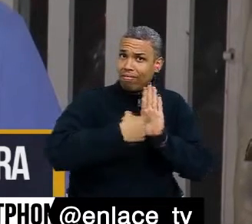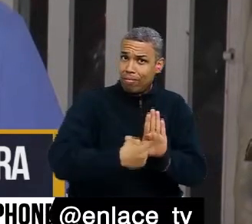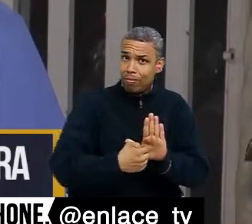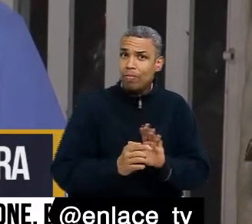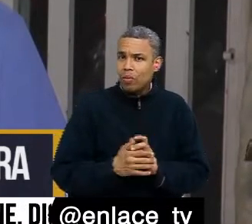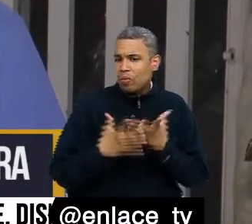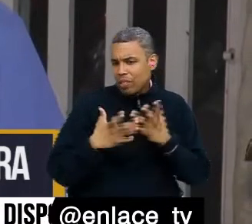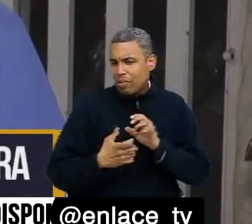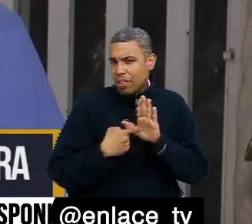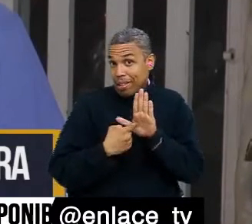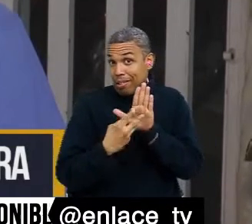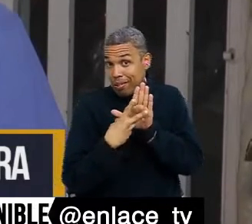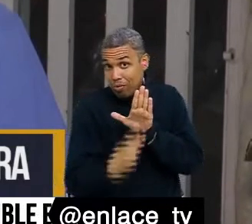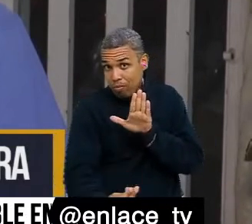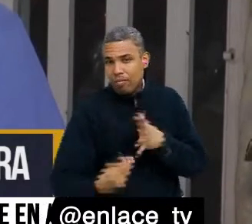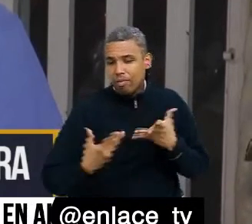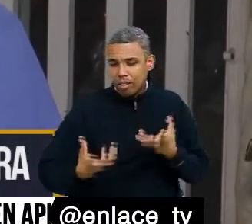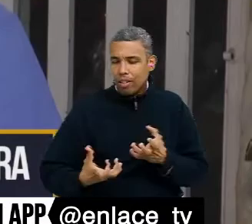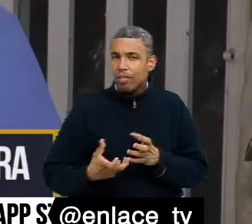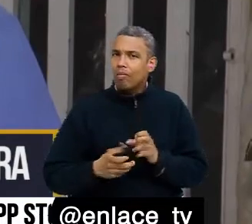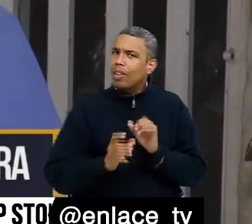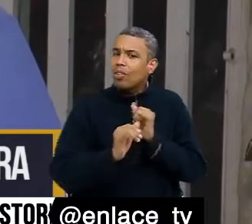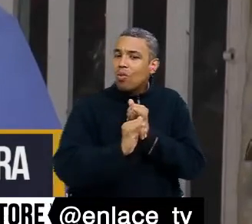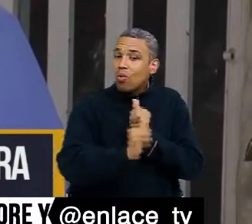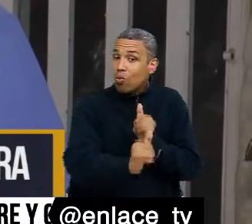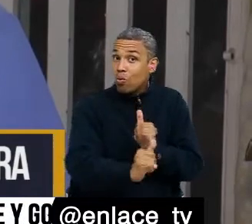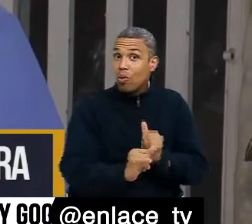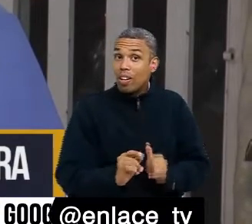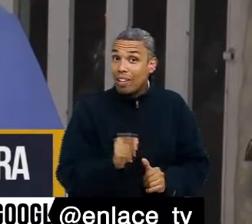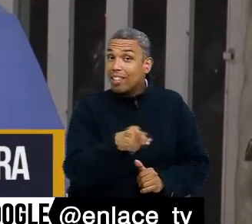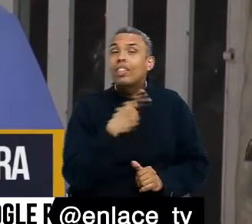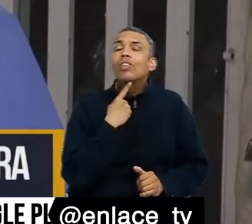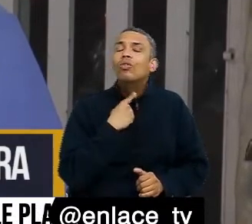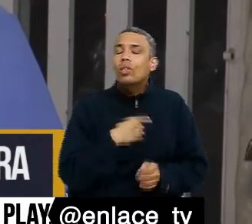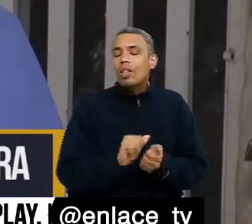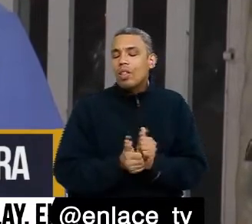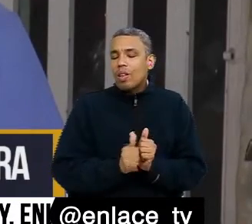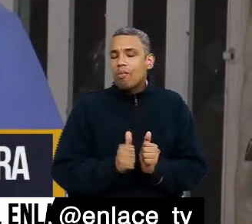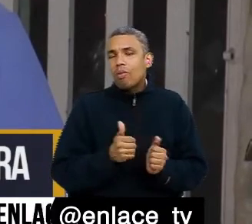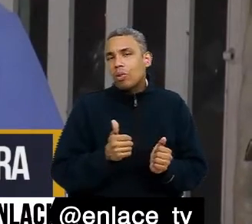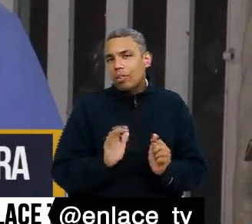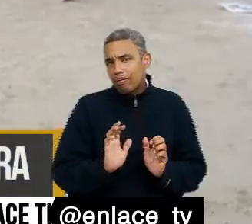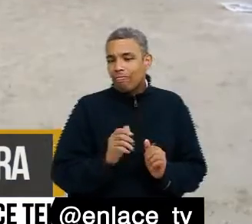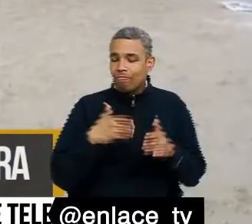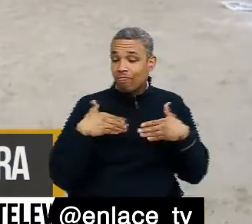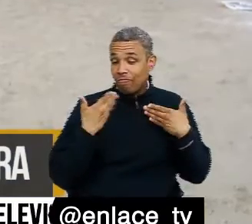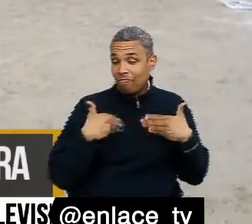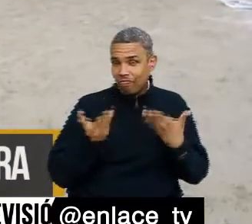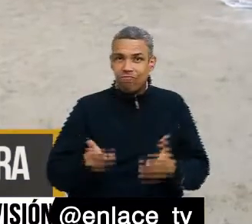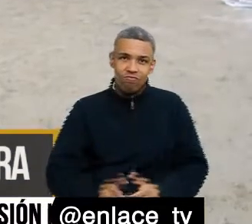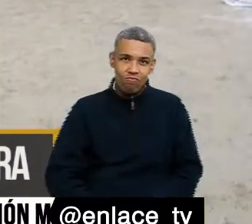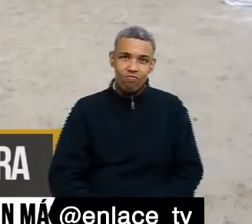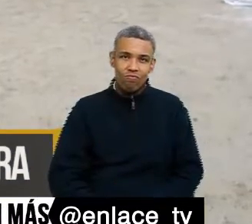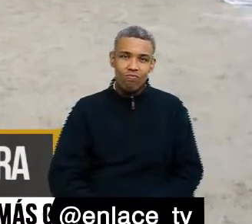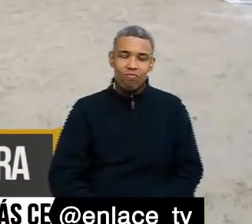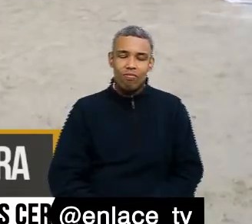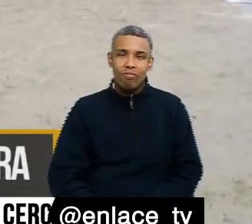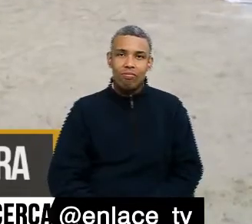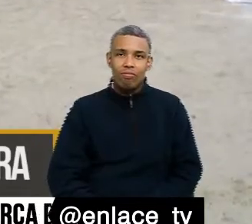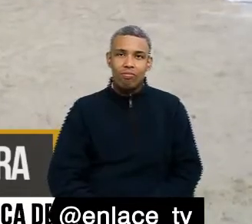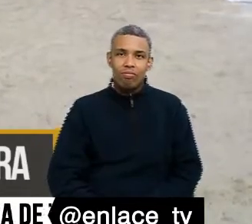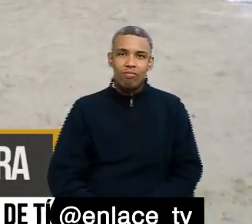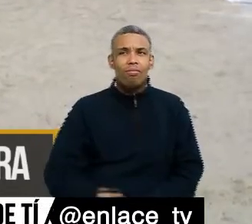y que ellas les gusta el deporte y que Claudia haya tomado esto en serio. Para mí es una gran satisfacción, algo que